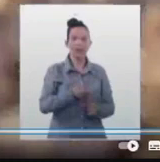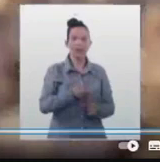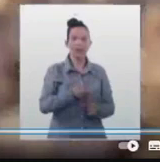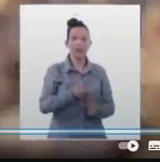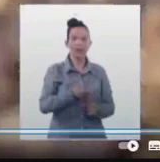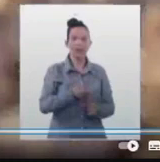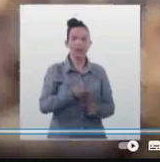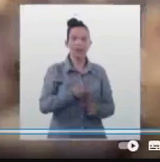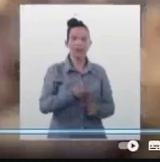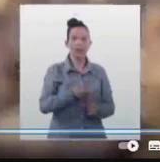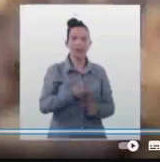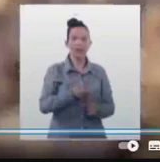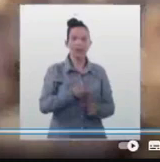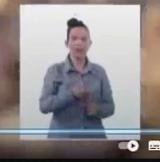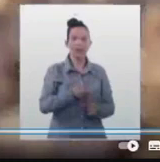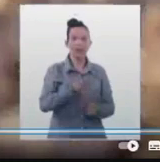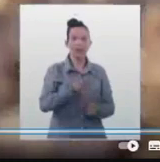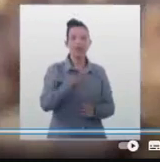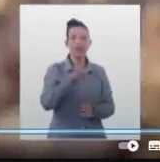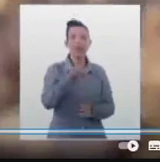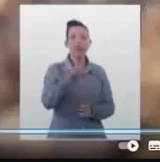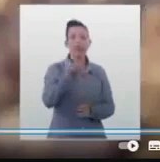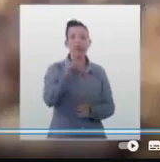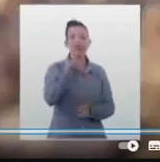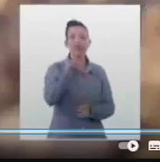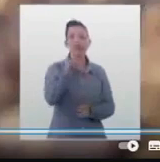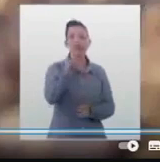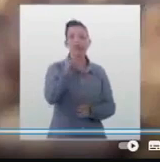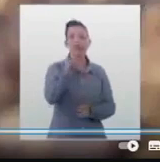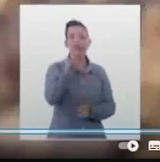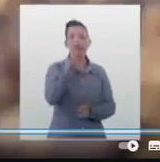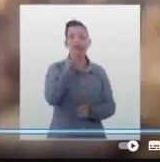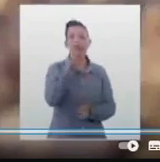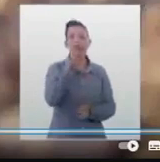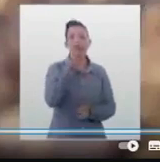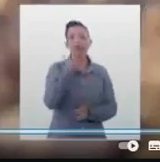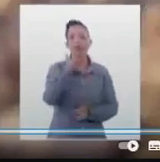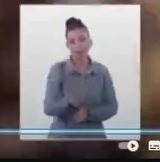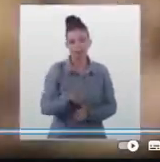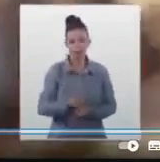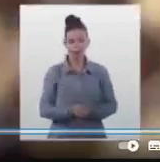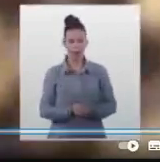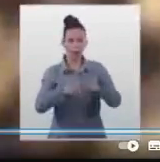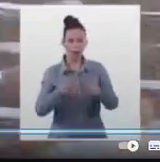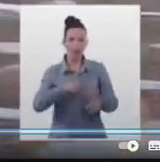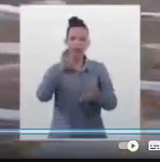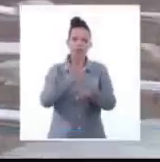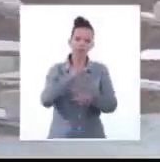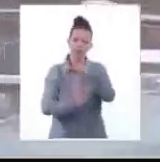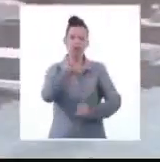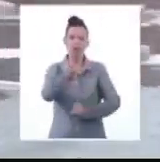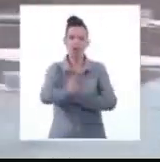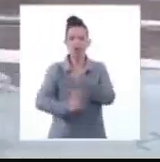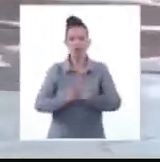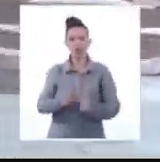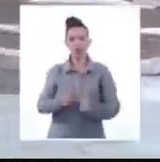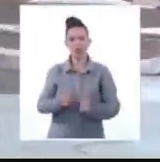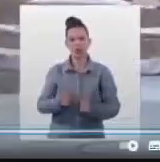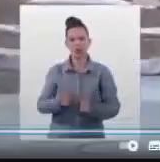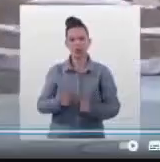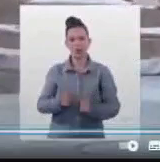es. Escucha para quién es, carajo. De ser eso, luego de procesado en interés de convertirlo en rubro